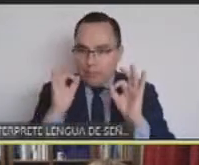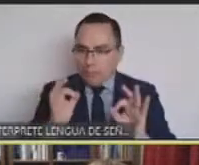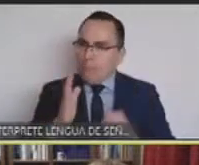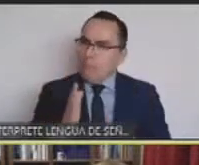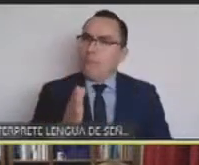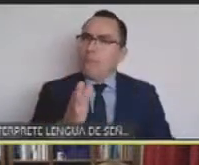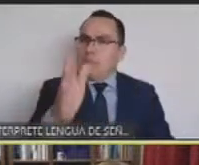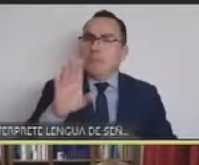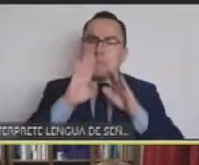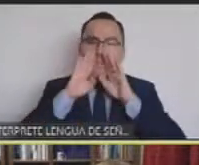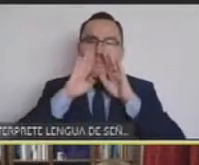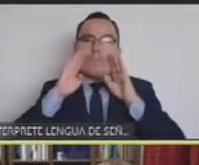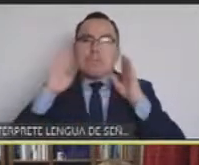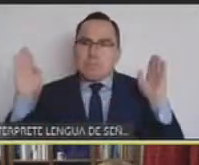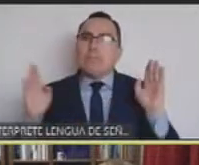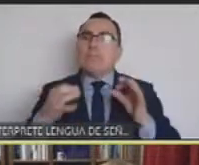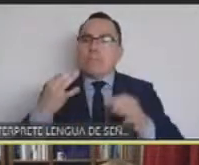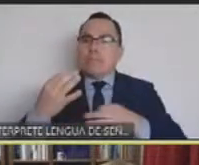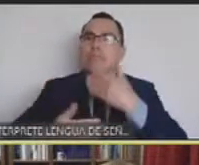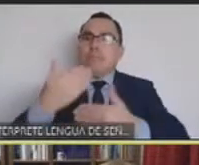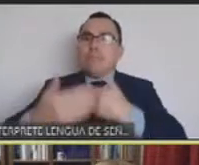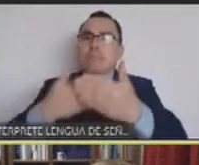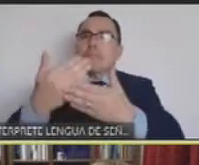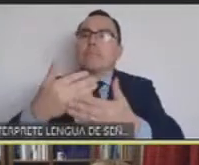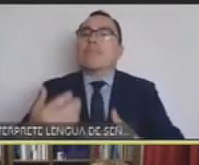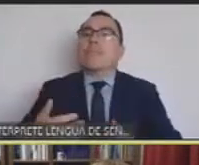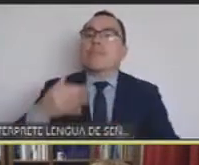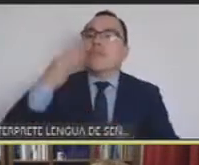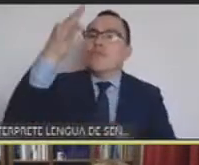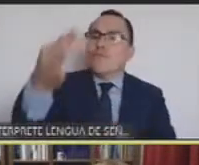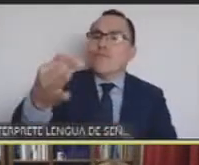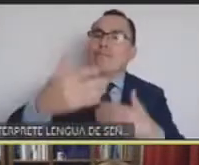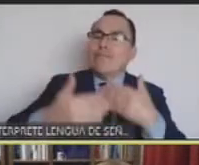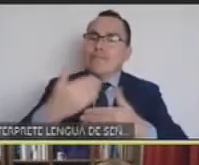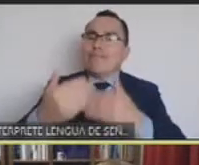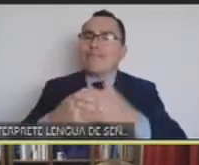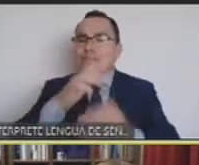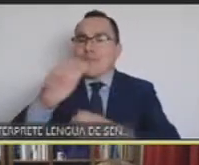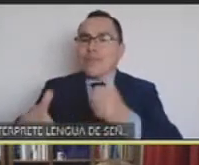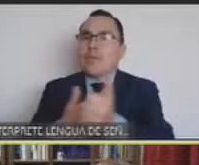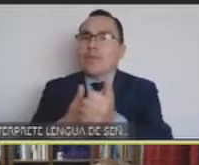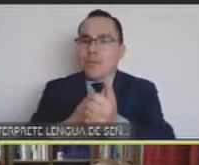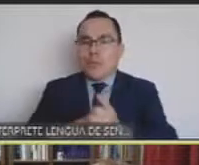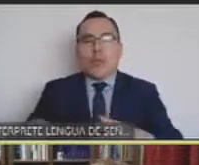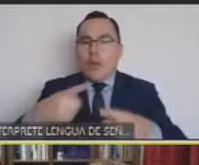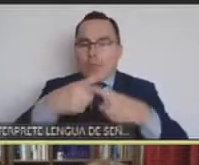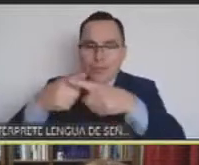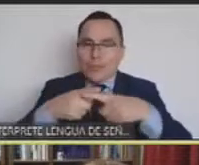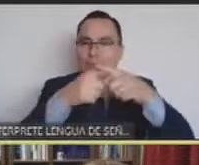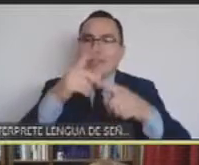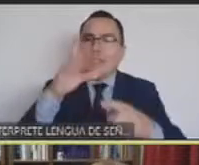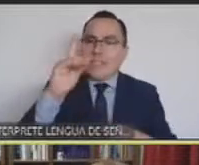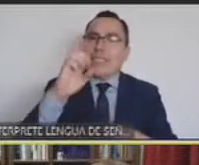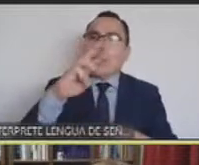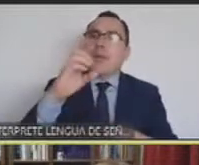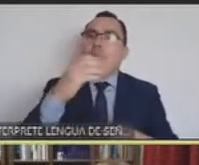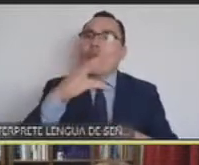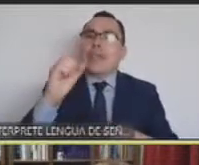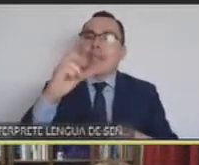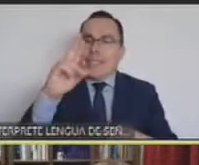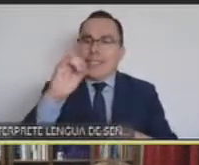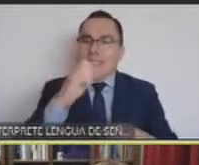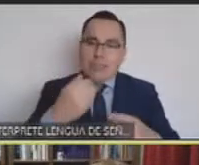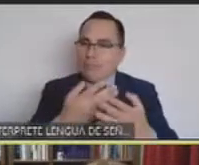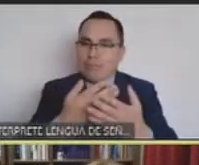impecable, sino que sea sustantivamente un aporte a la sociedad democrática y, por supuesto, a las libertades, a